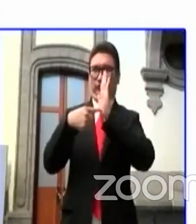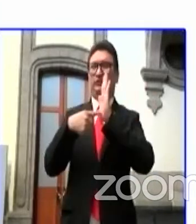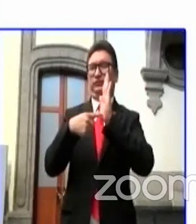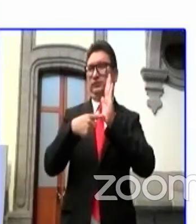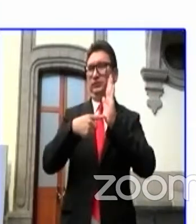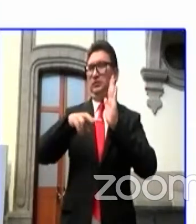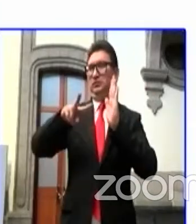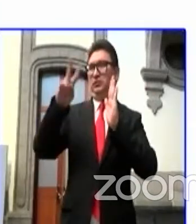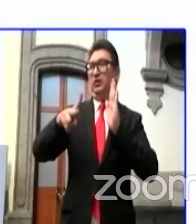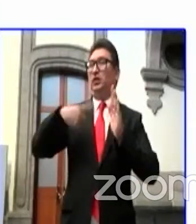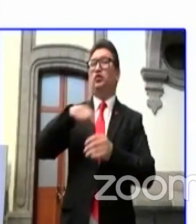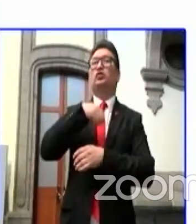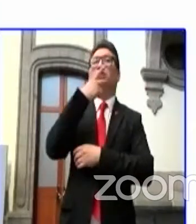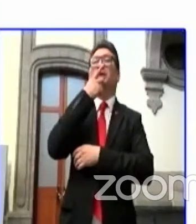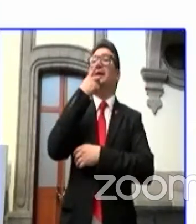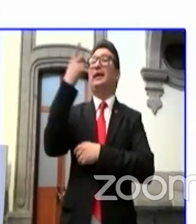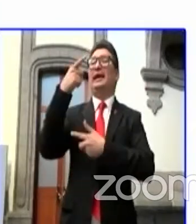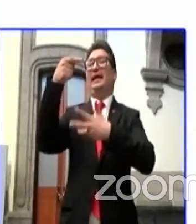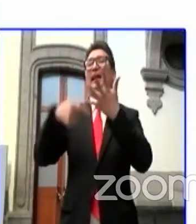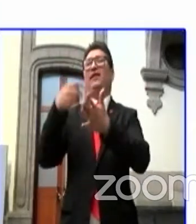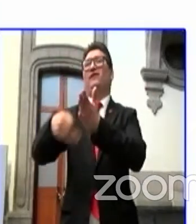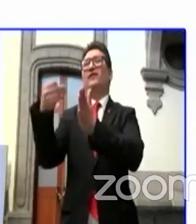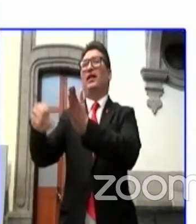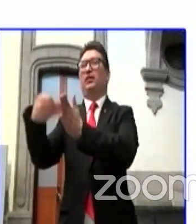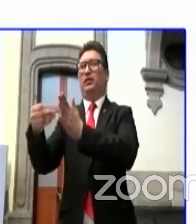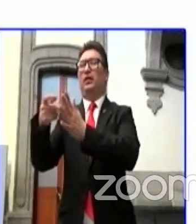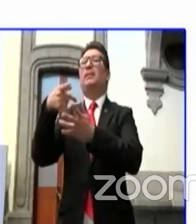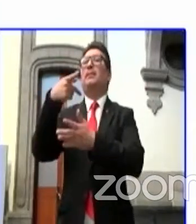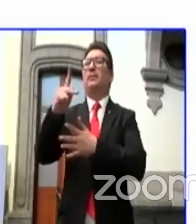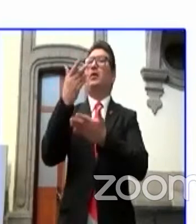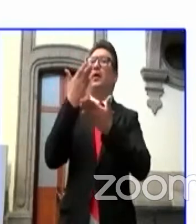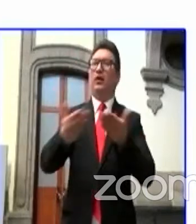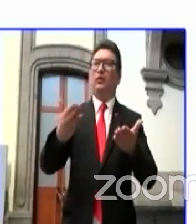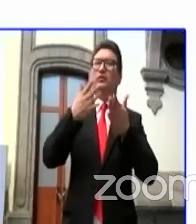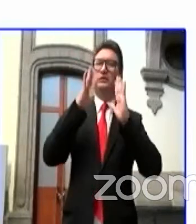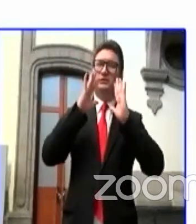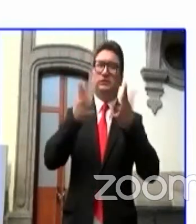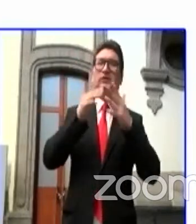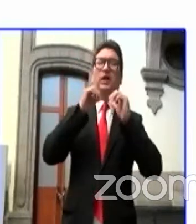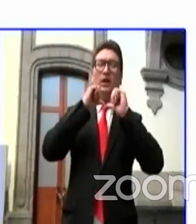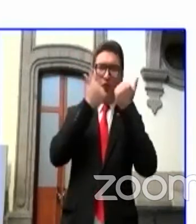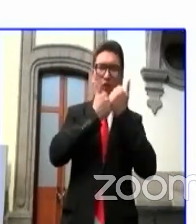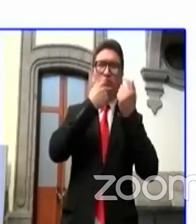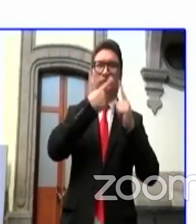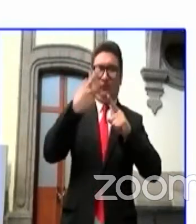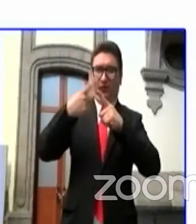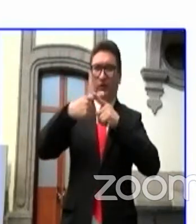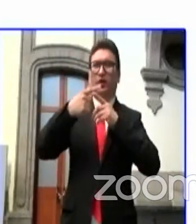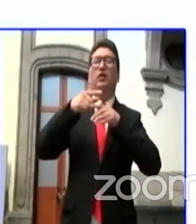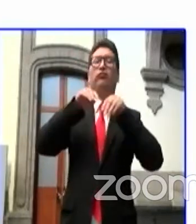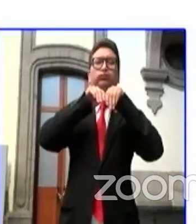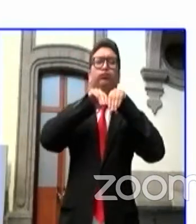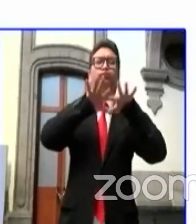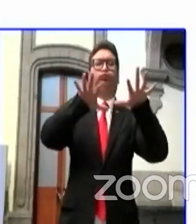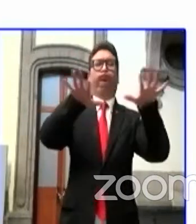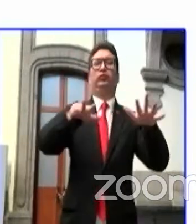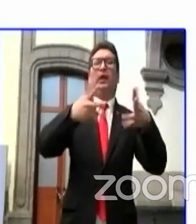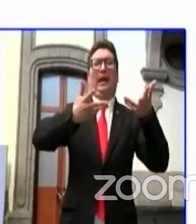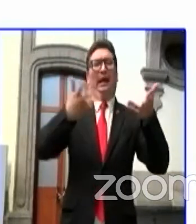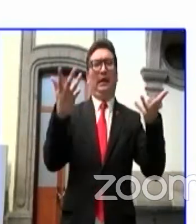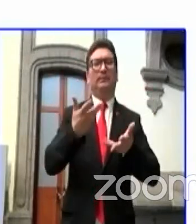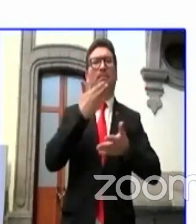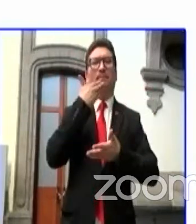nos falta, pero también es hora de que las organizaciones cacaremos todo lo que estamos haciendo y lo que estamos haciendo muy